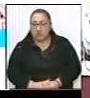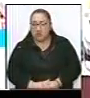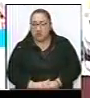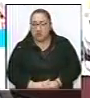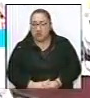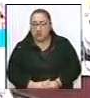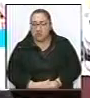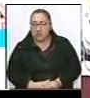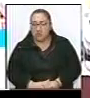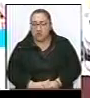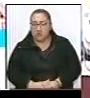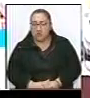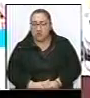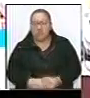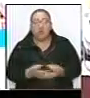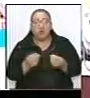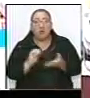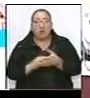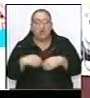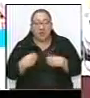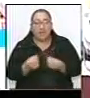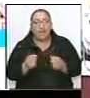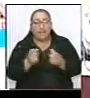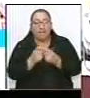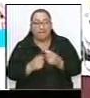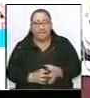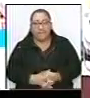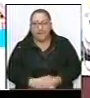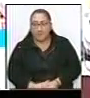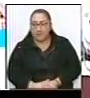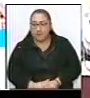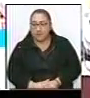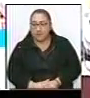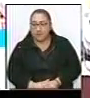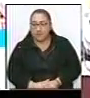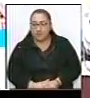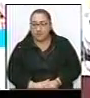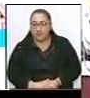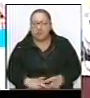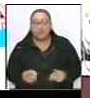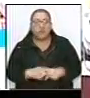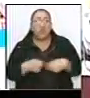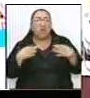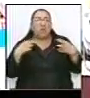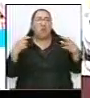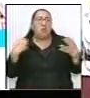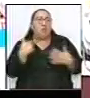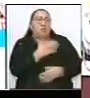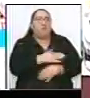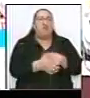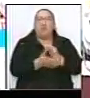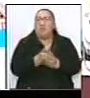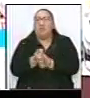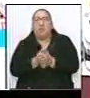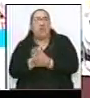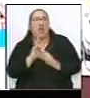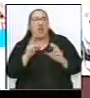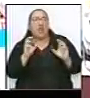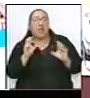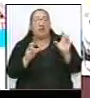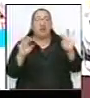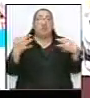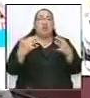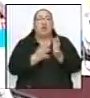muchas de las oportunidades se han dado. Muchos de los congresistas, por actos de populismo, tratan de sacar iniciativas con